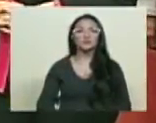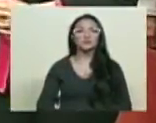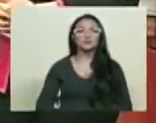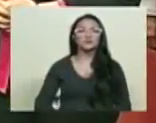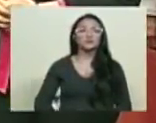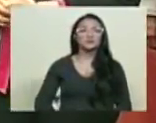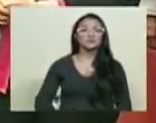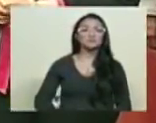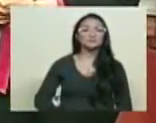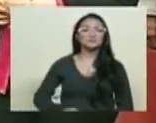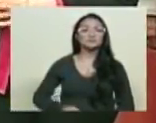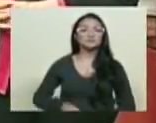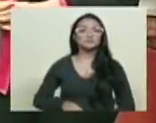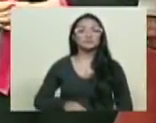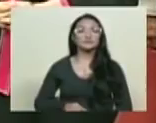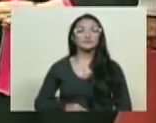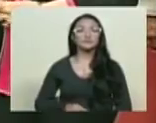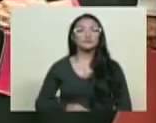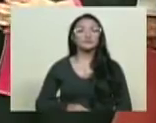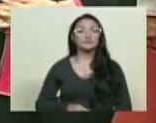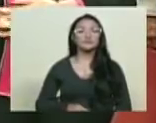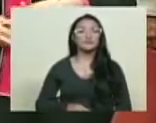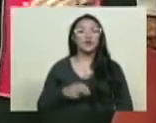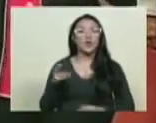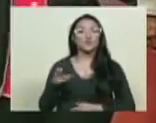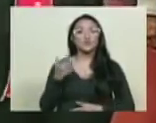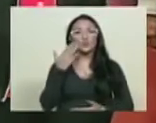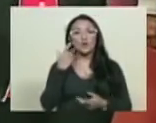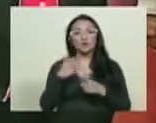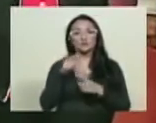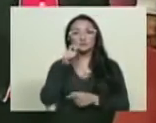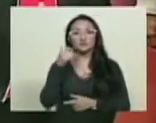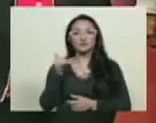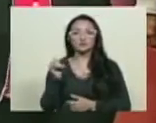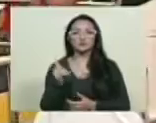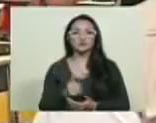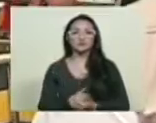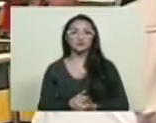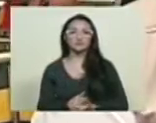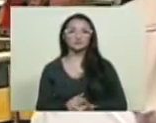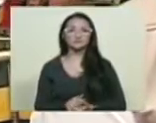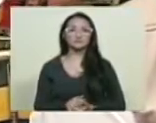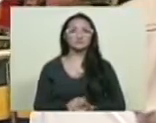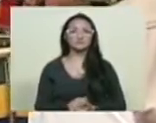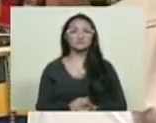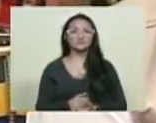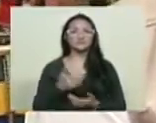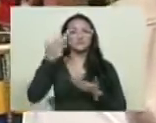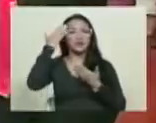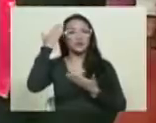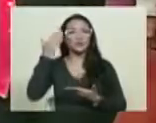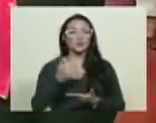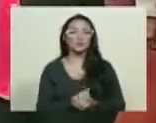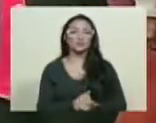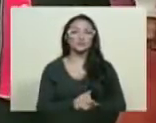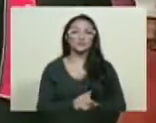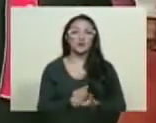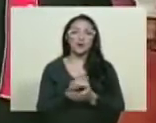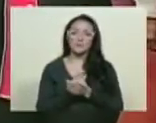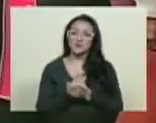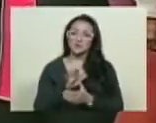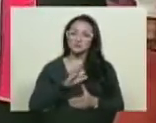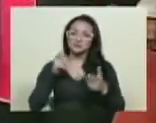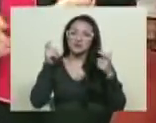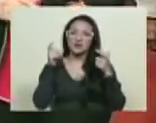doble hondureño de francisco ameliach de los necios saludos un gran amigo nuestro comandante